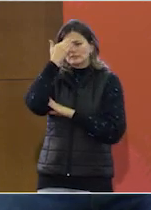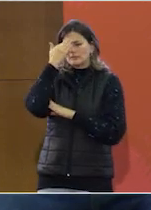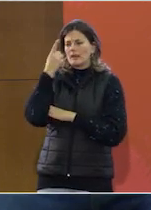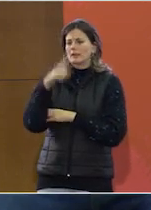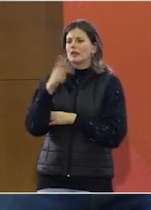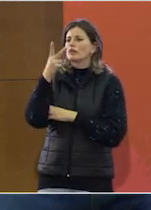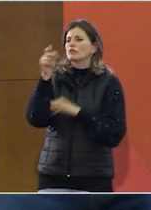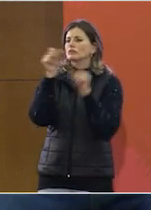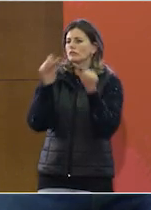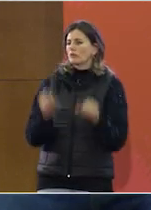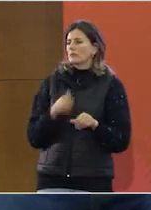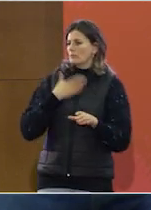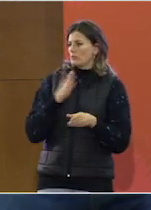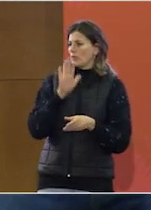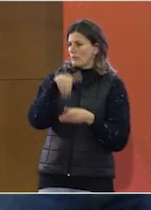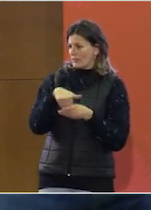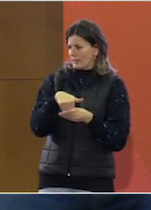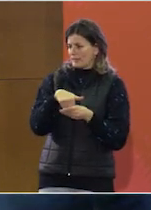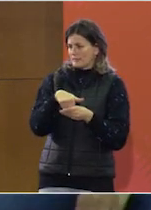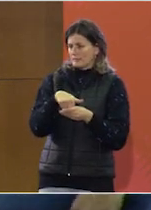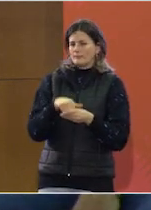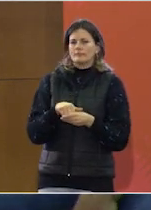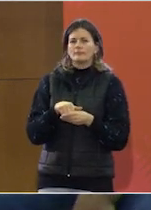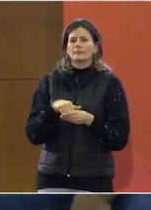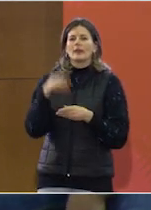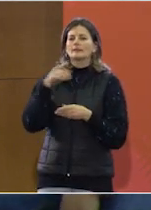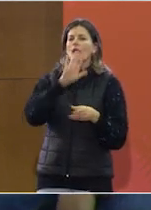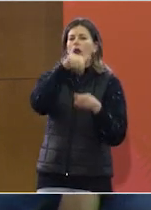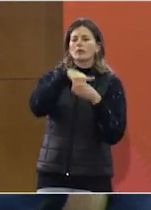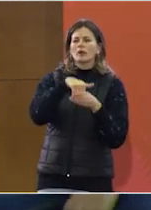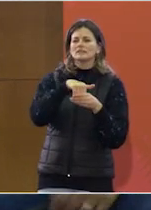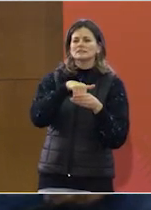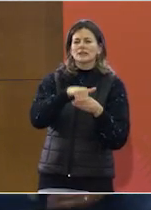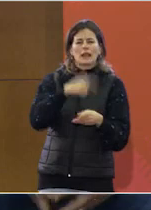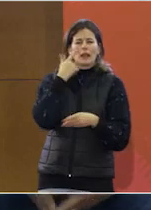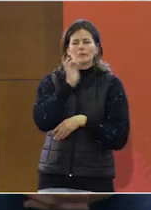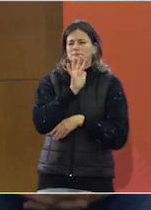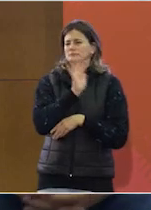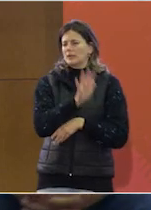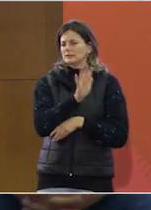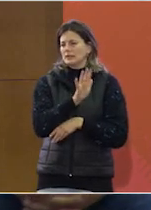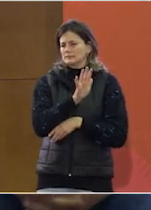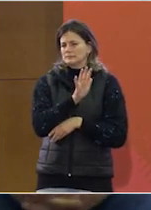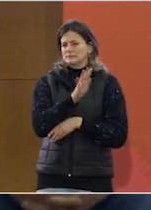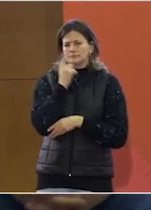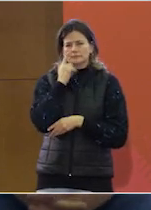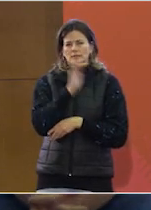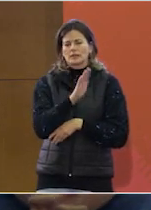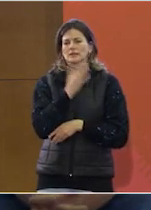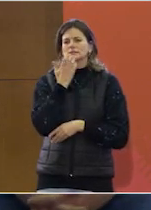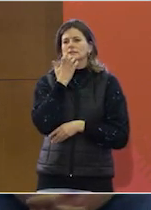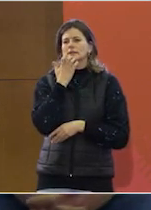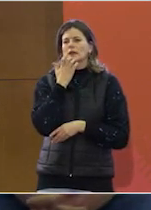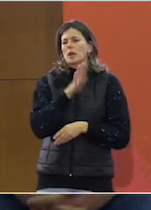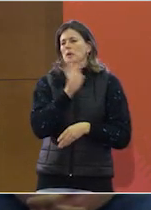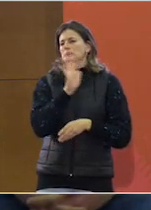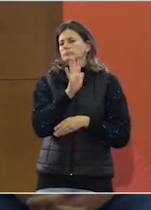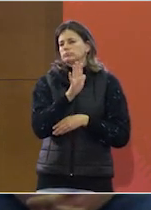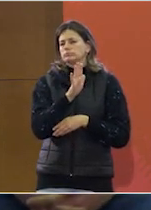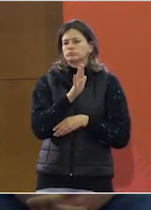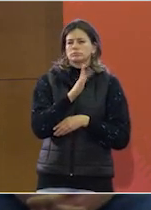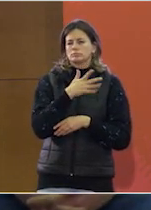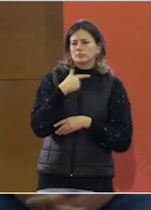hay dos maneras de votar. Está el voto de la venganza. Vete a votar para vengarte de